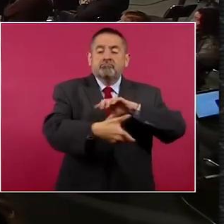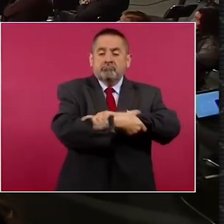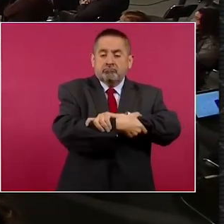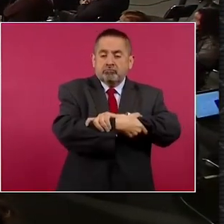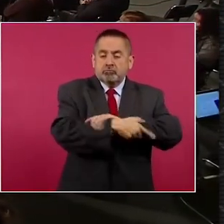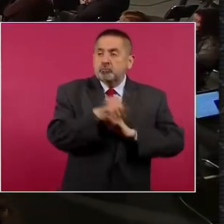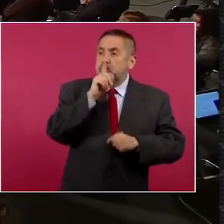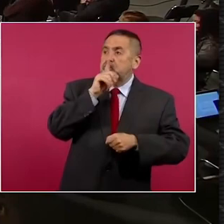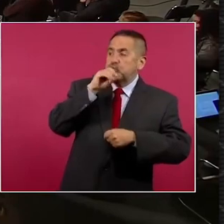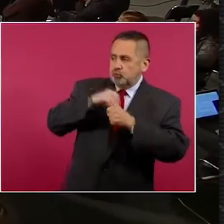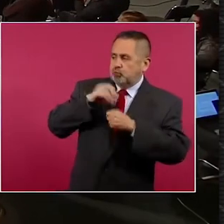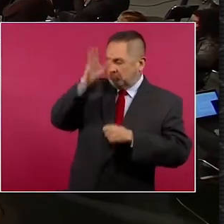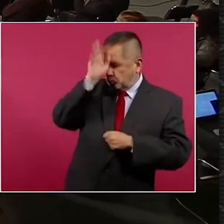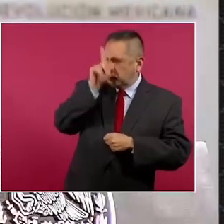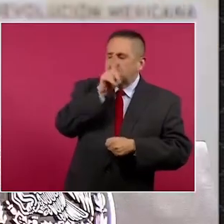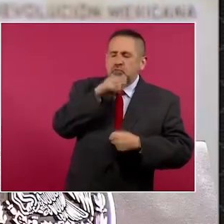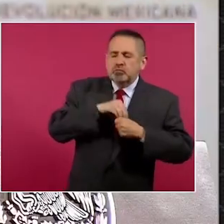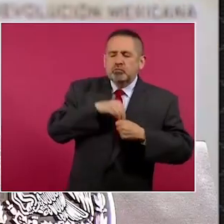silencio.